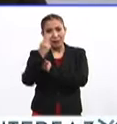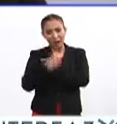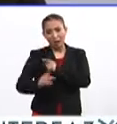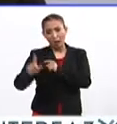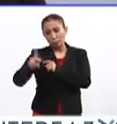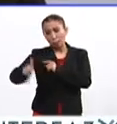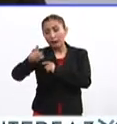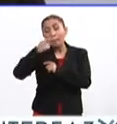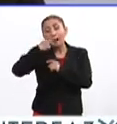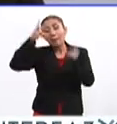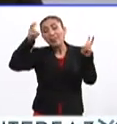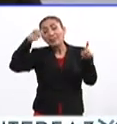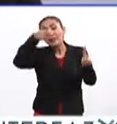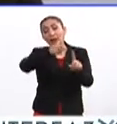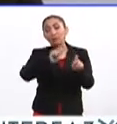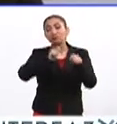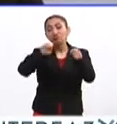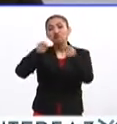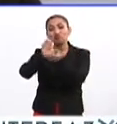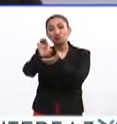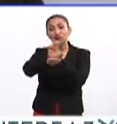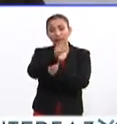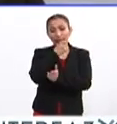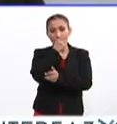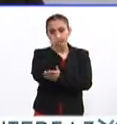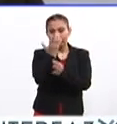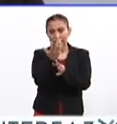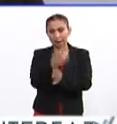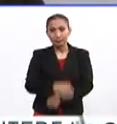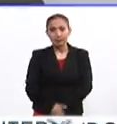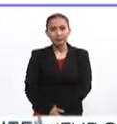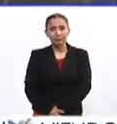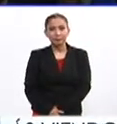públicas para tratar el tema de la asignación de recursos. Así lo dijo.